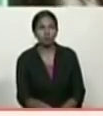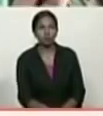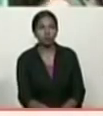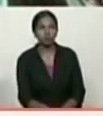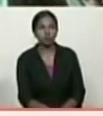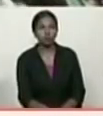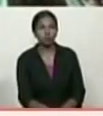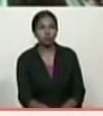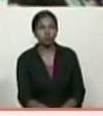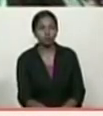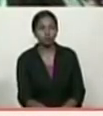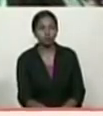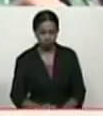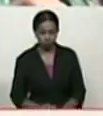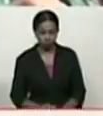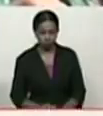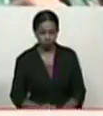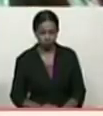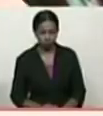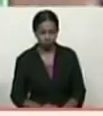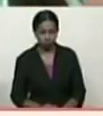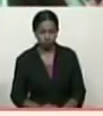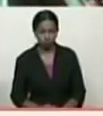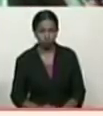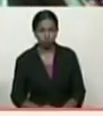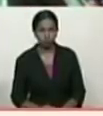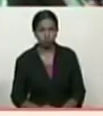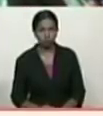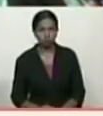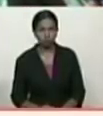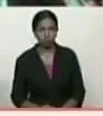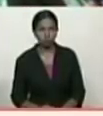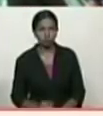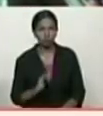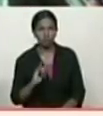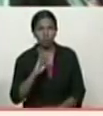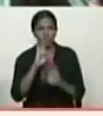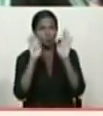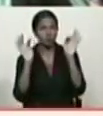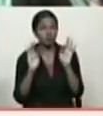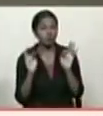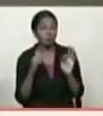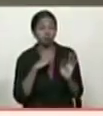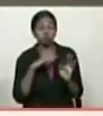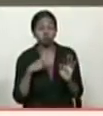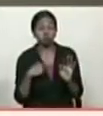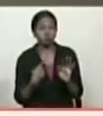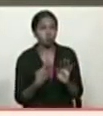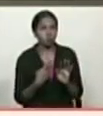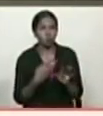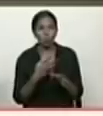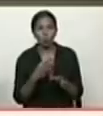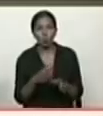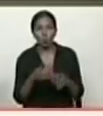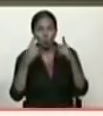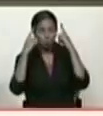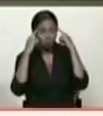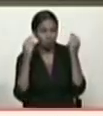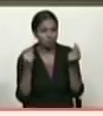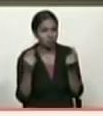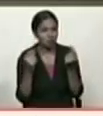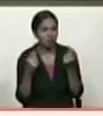o sea, ¿con estas medidas realmente se paran o se pueden...? Nosotros somos expertos en